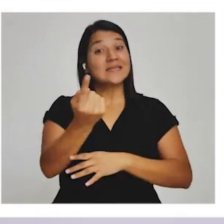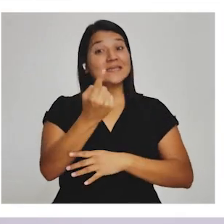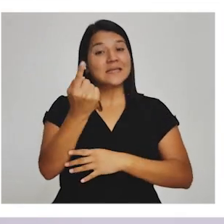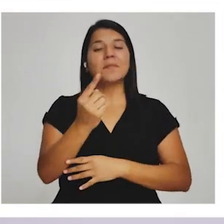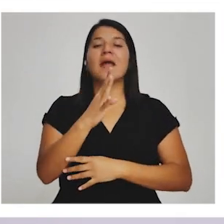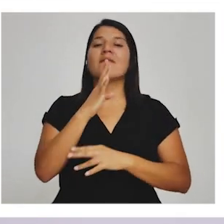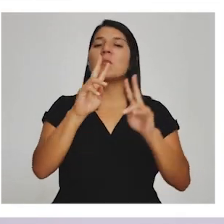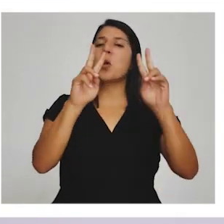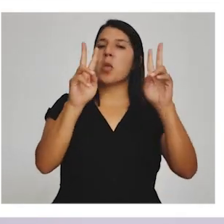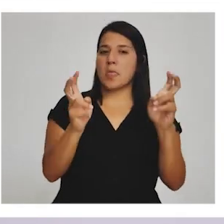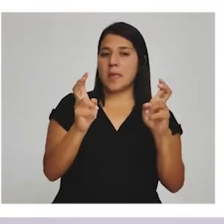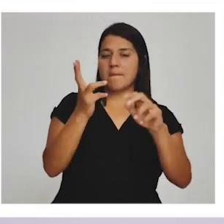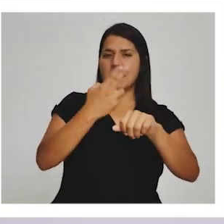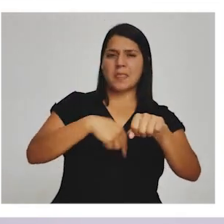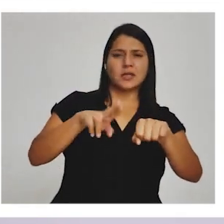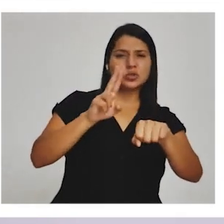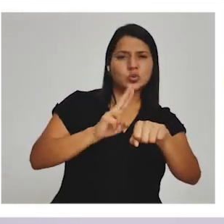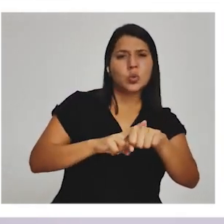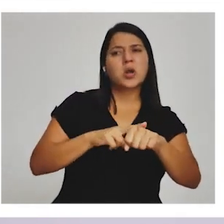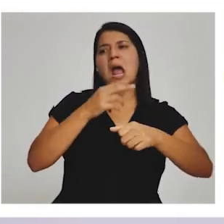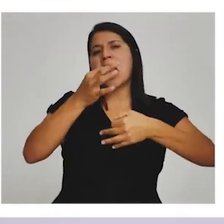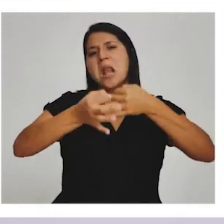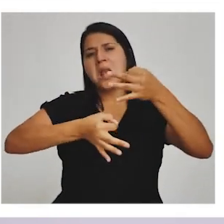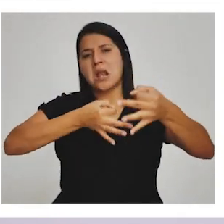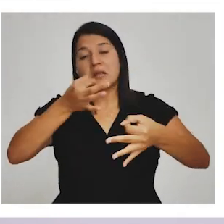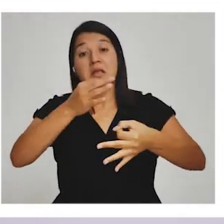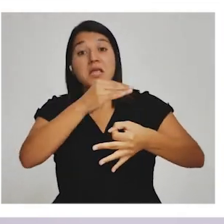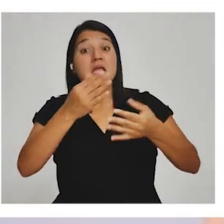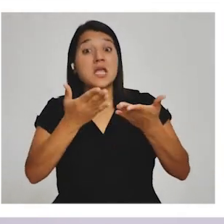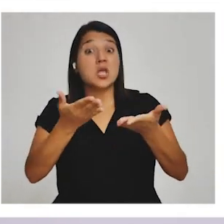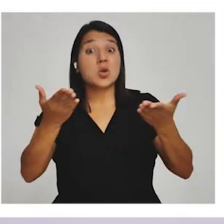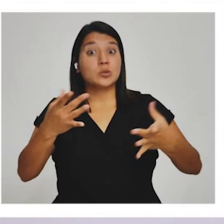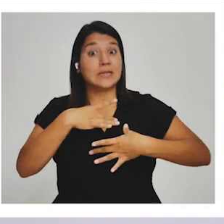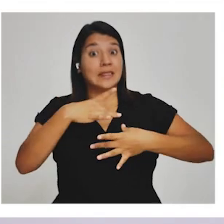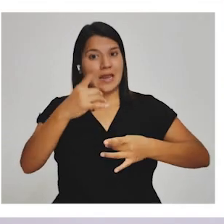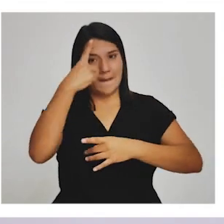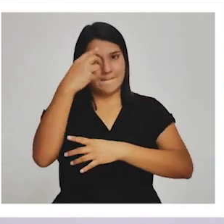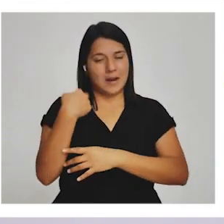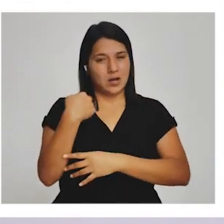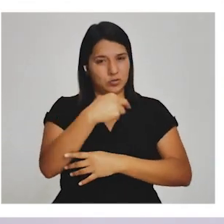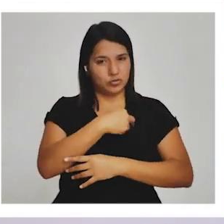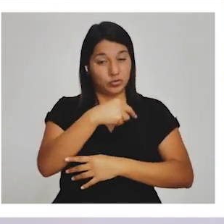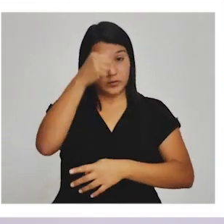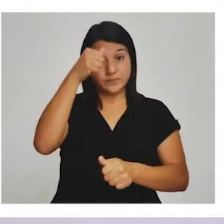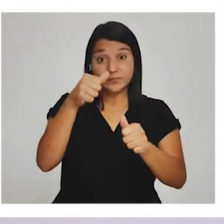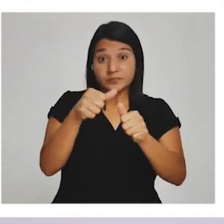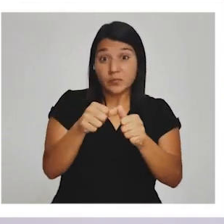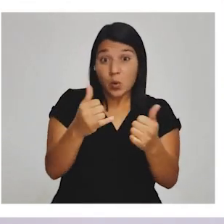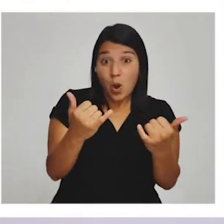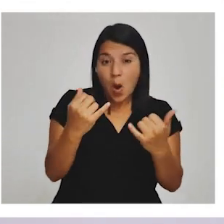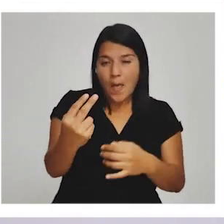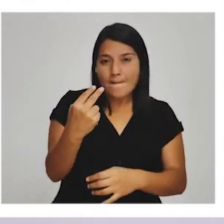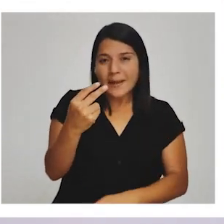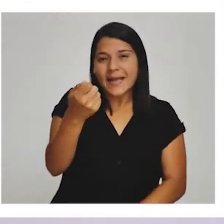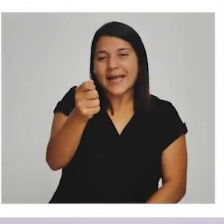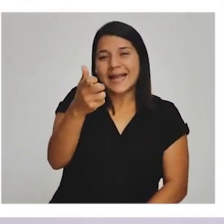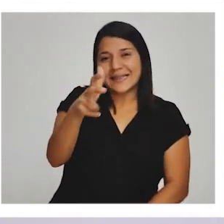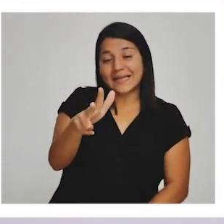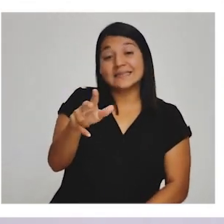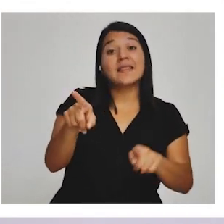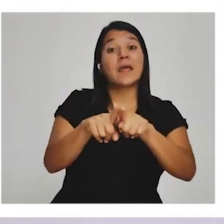nacional, rendición de cuentas y cosas que a nosotros nos interesan. Recuerde que estamos en la pantalla de su canal 13, en la Nacional